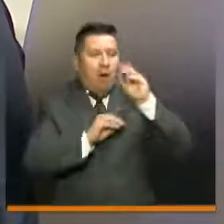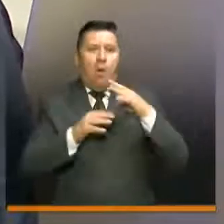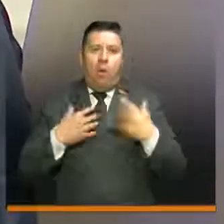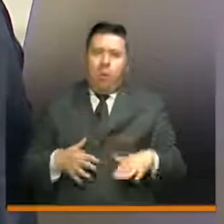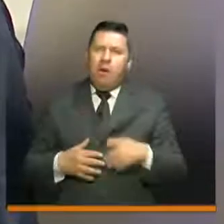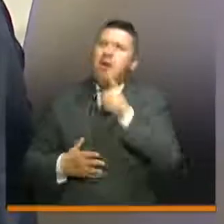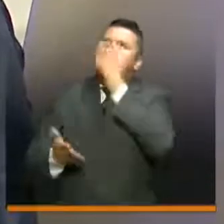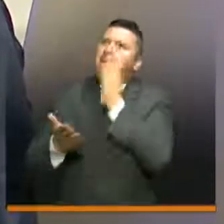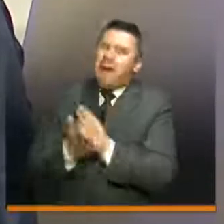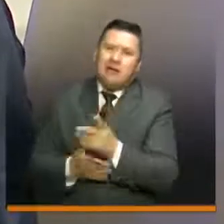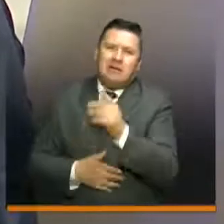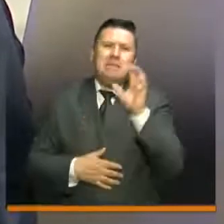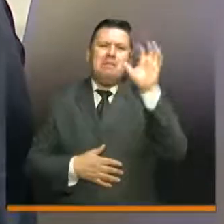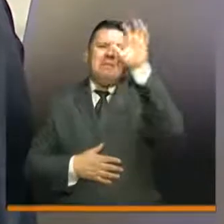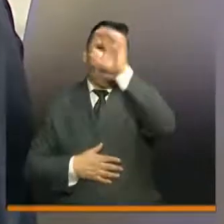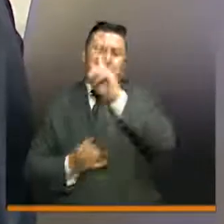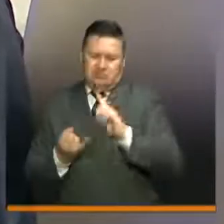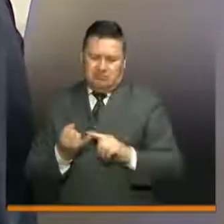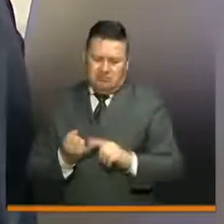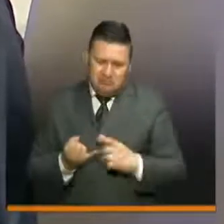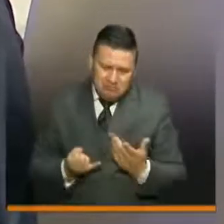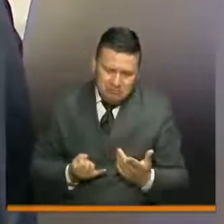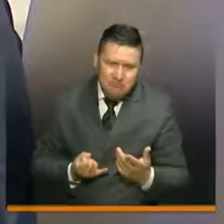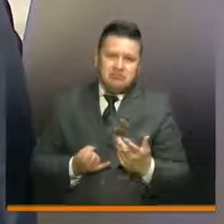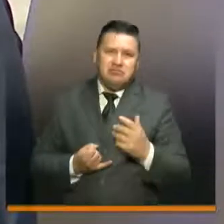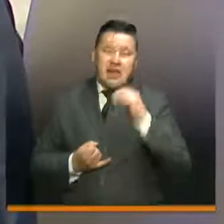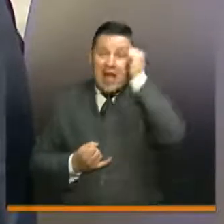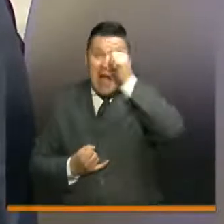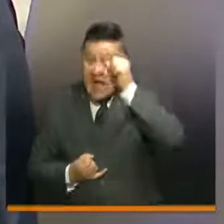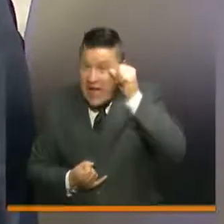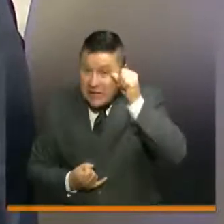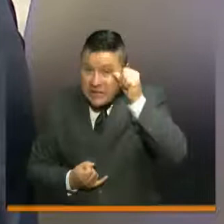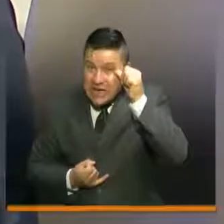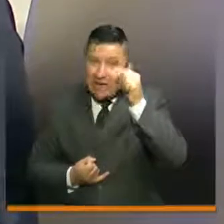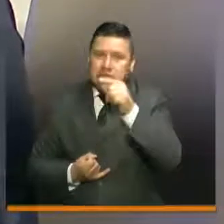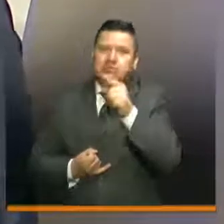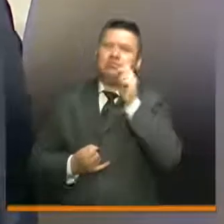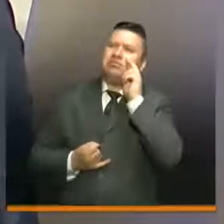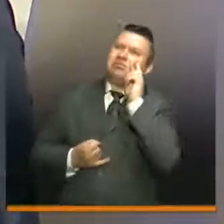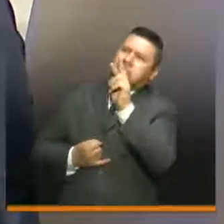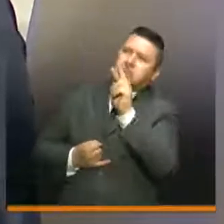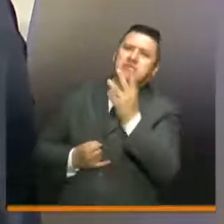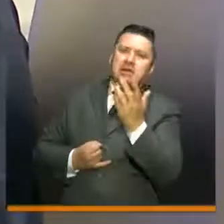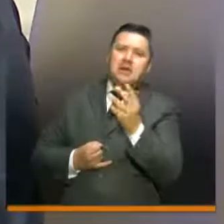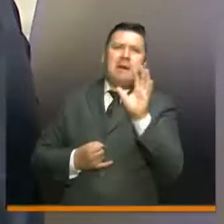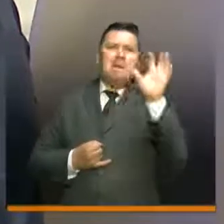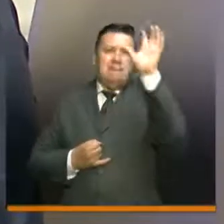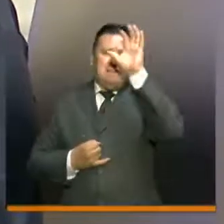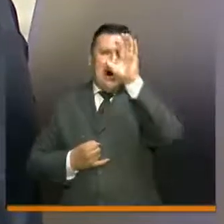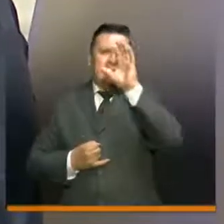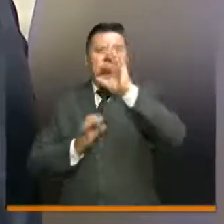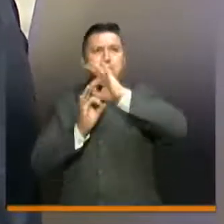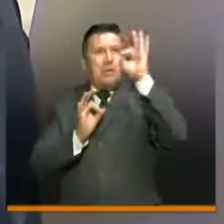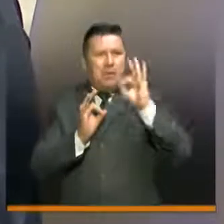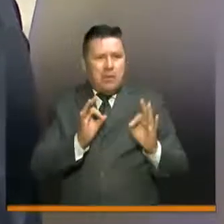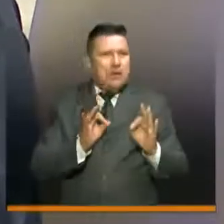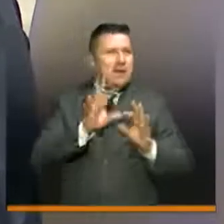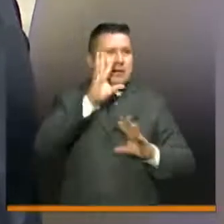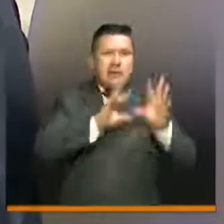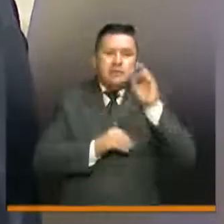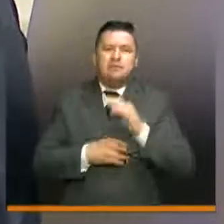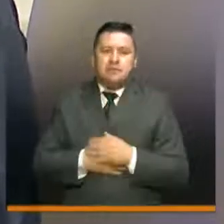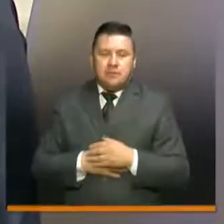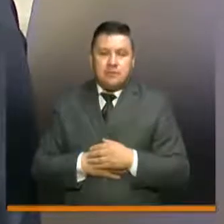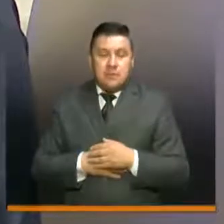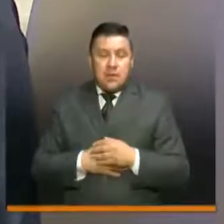de los casos, como son los países de Asia, y también lo estamos viendo a nivel de los países de la región. La medida